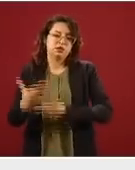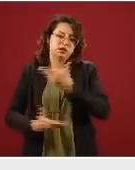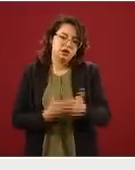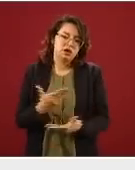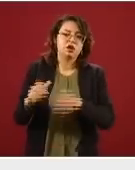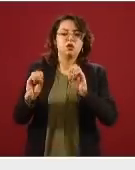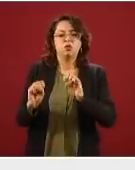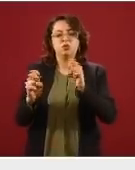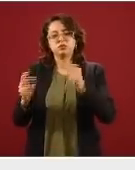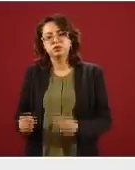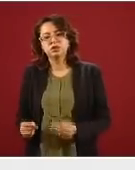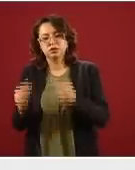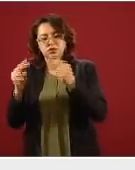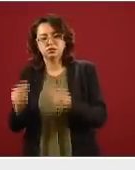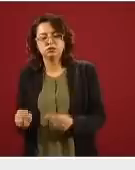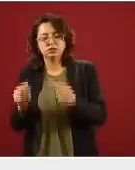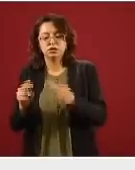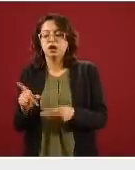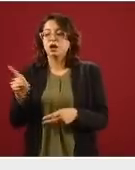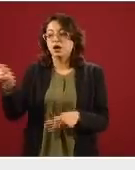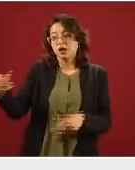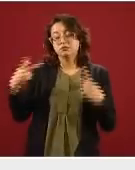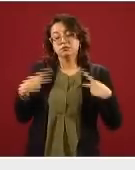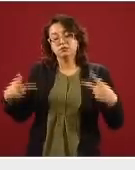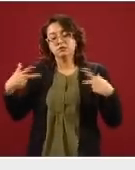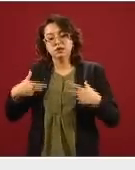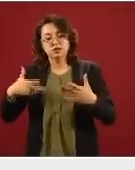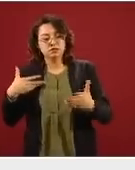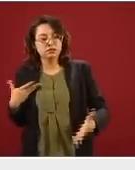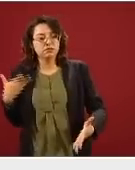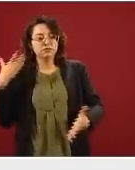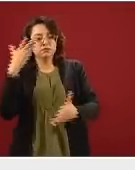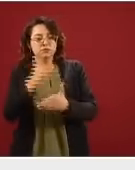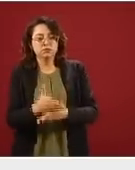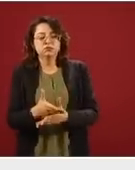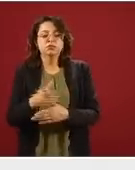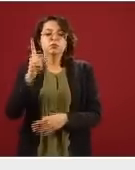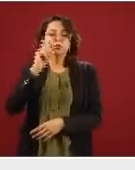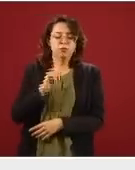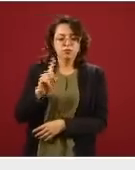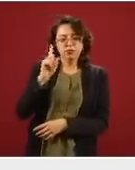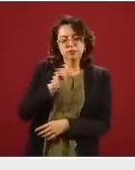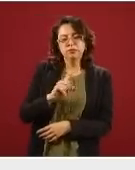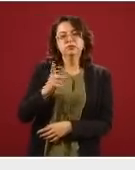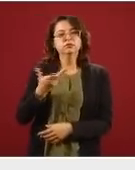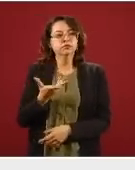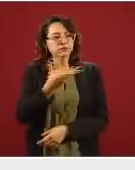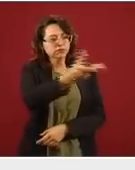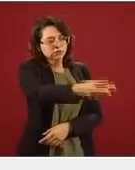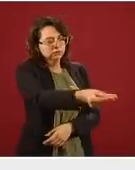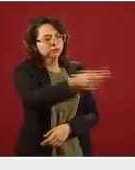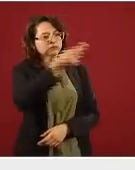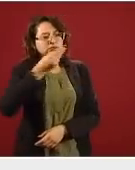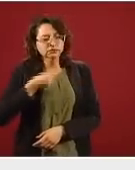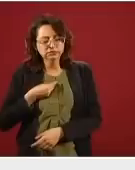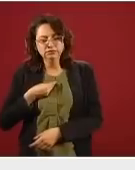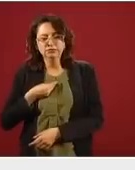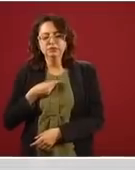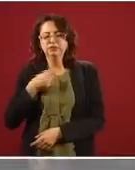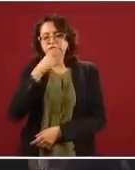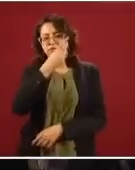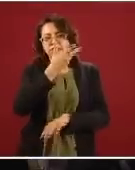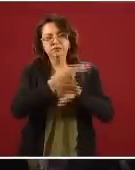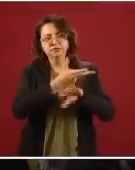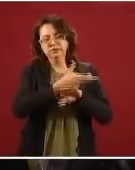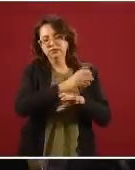comercio, dónde va a recibir nuestra coterránea el dinero que le mandan los paisanos y